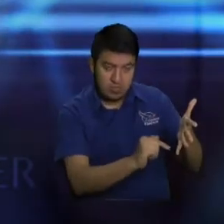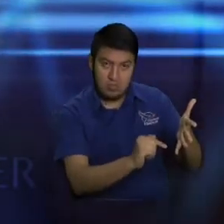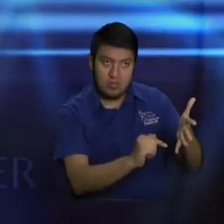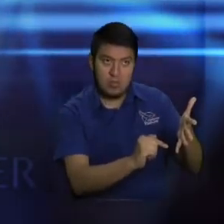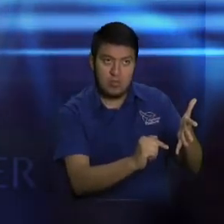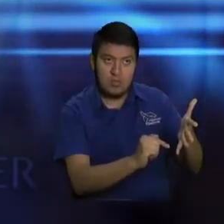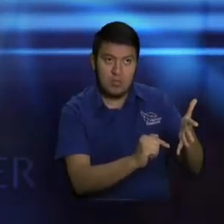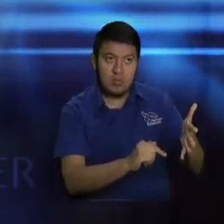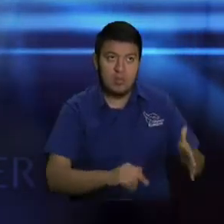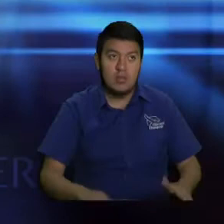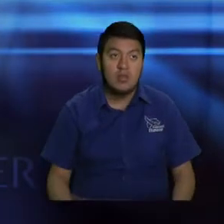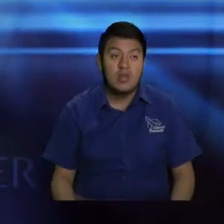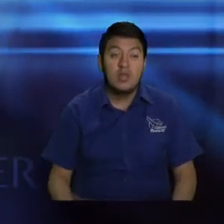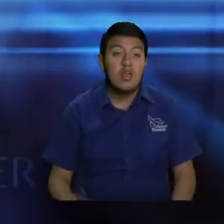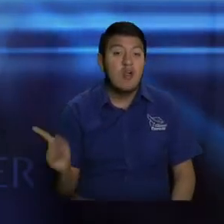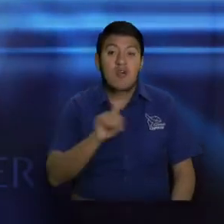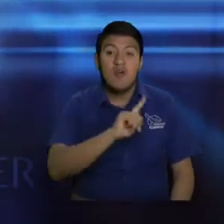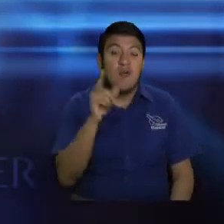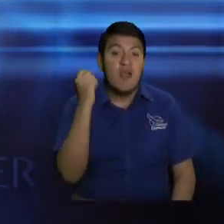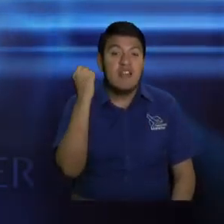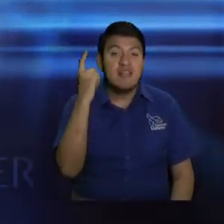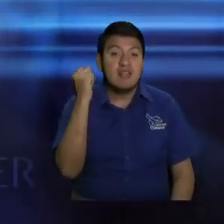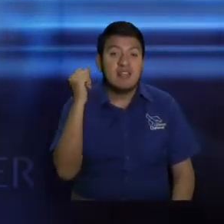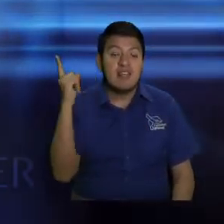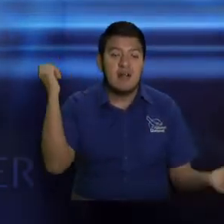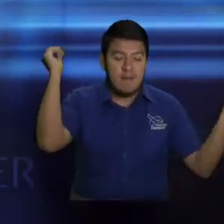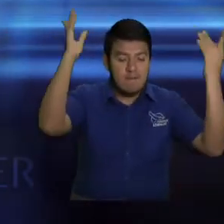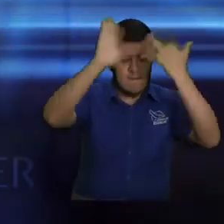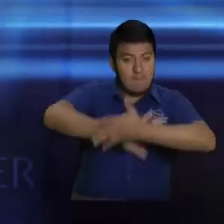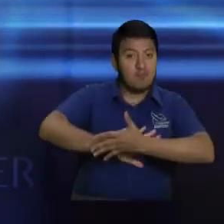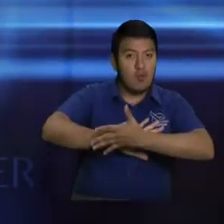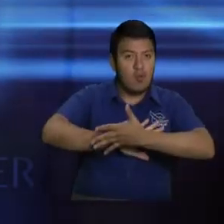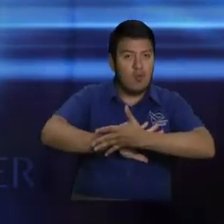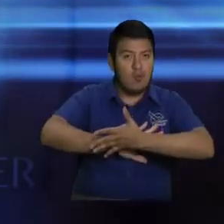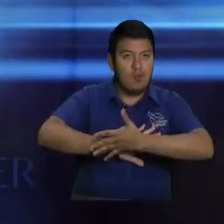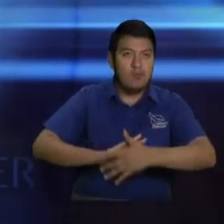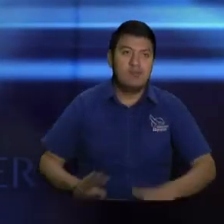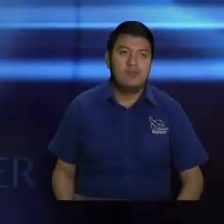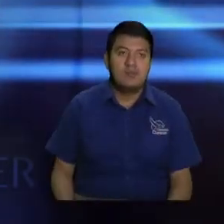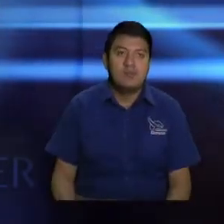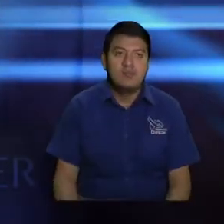sin insinuar ni dar nada por sabido o conocido.